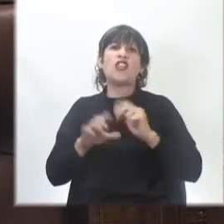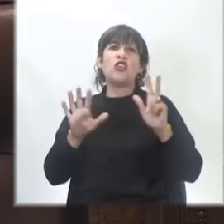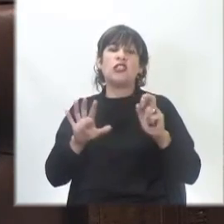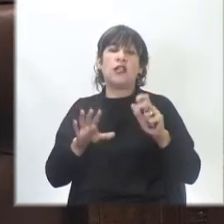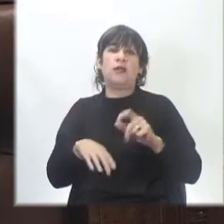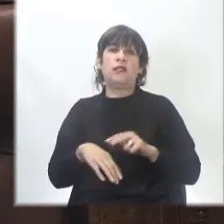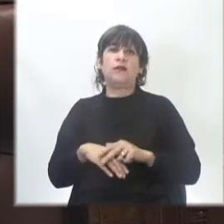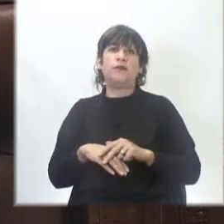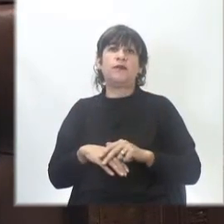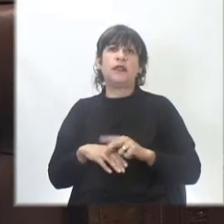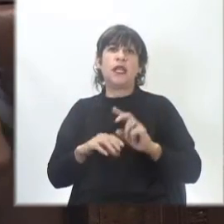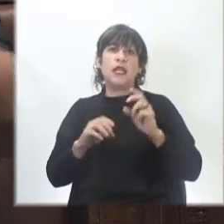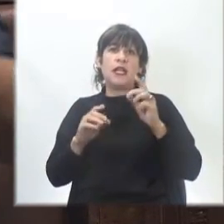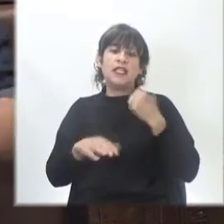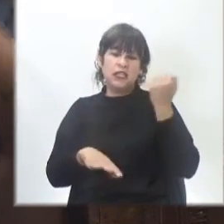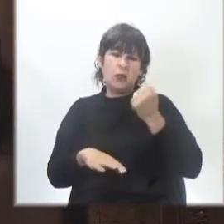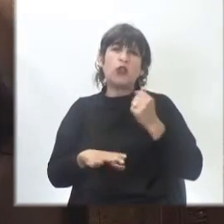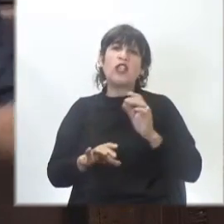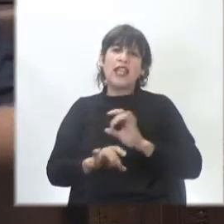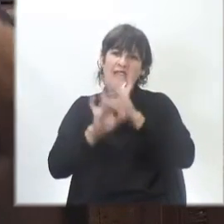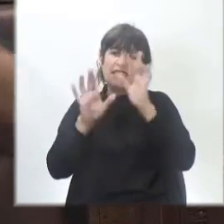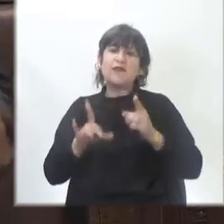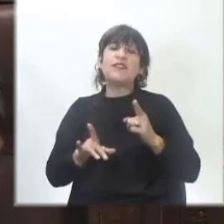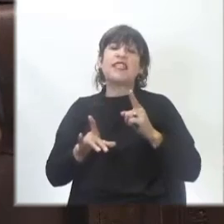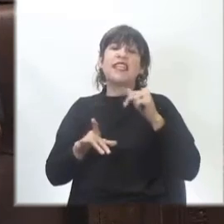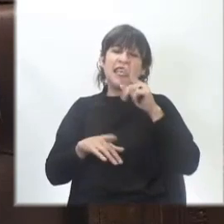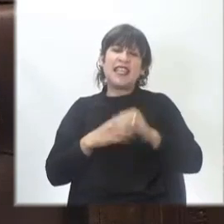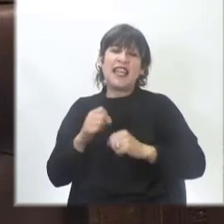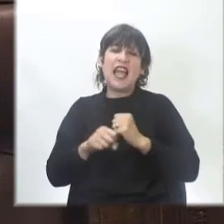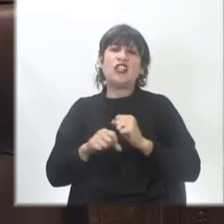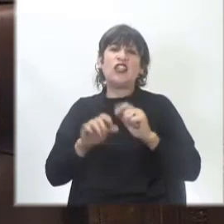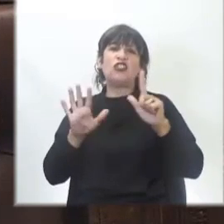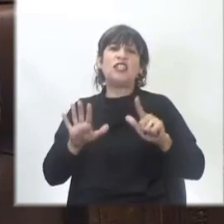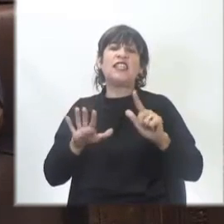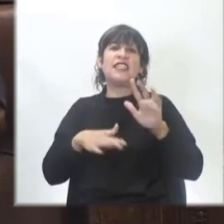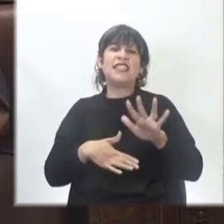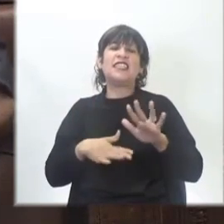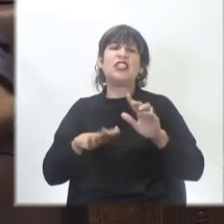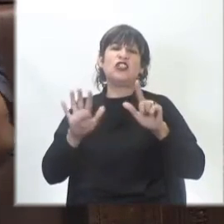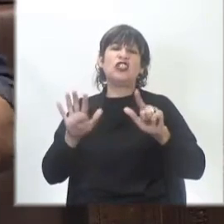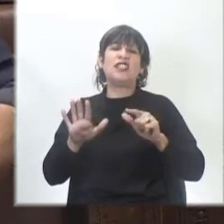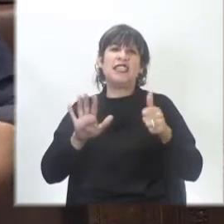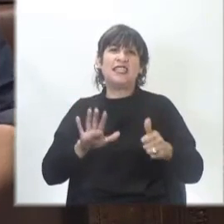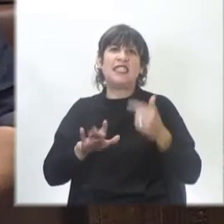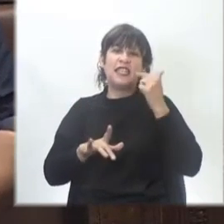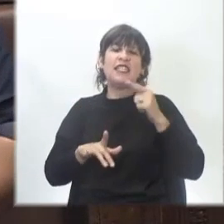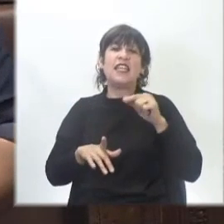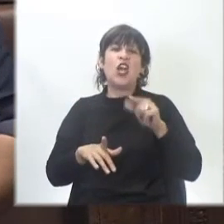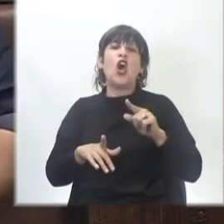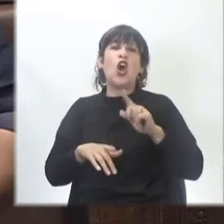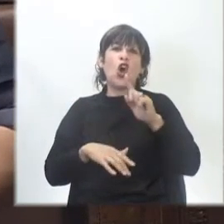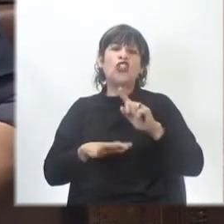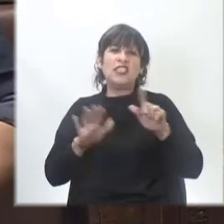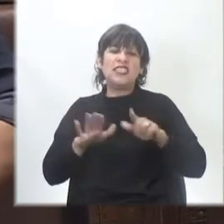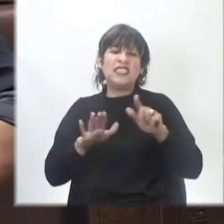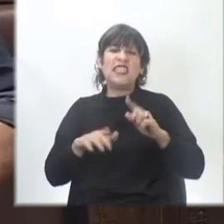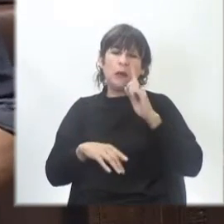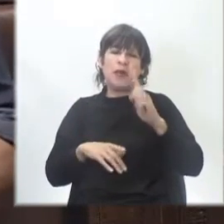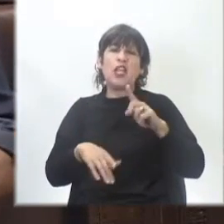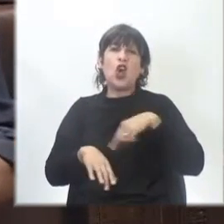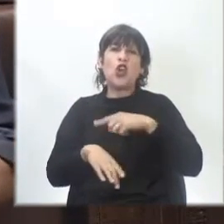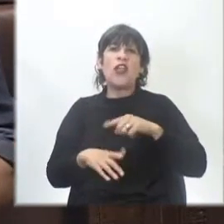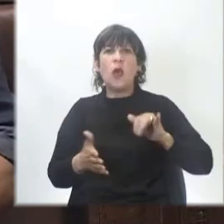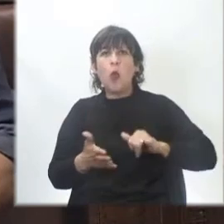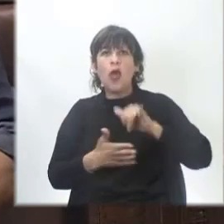importante clarificar que se trata de aviones del año 75, del año 76, con 17.000 horas de vuelo en un caso, 19.000 en el